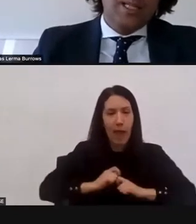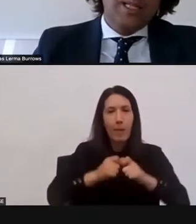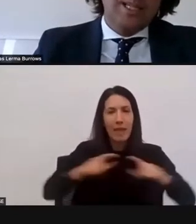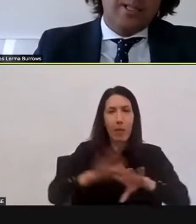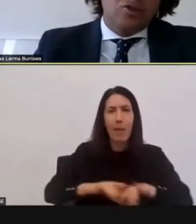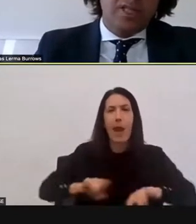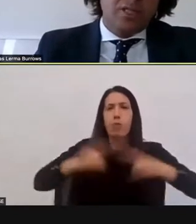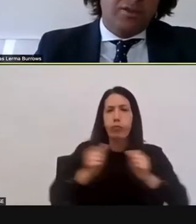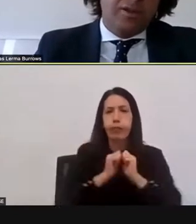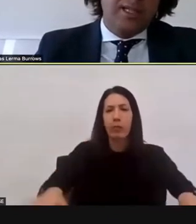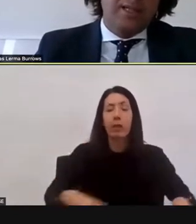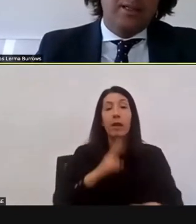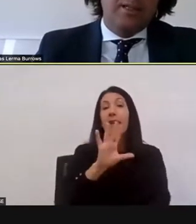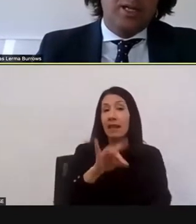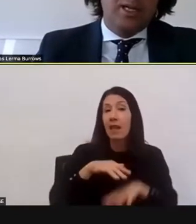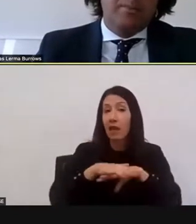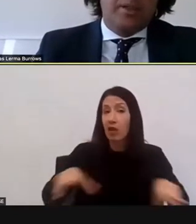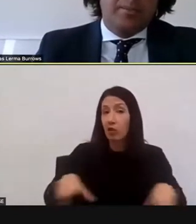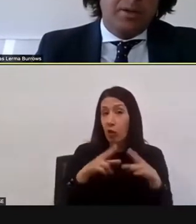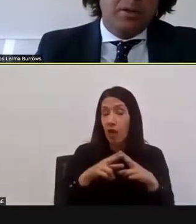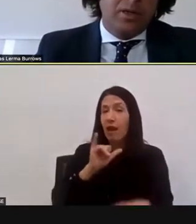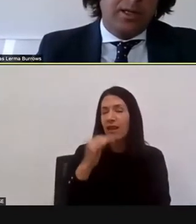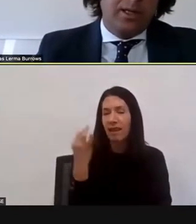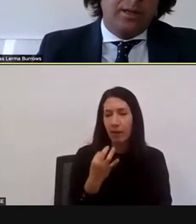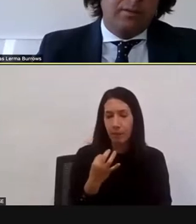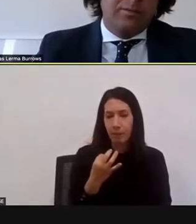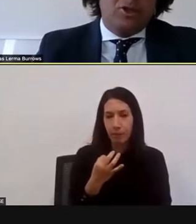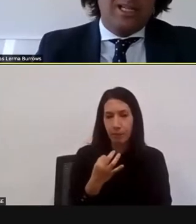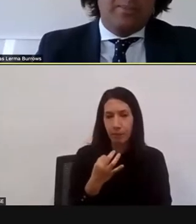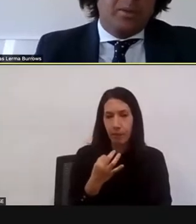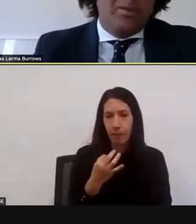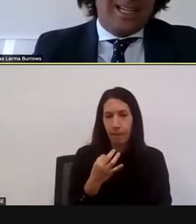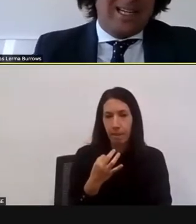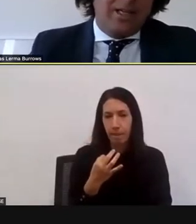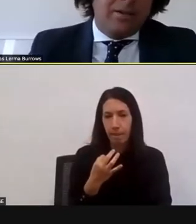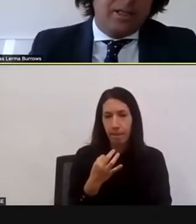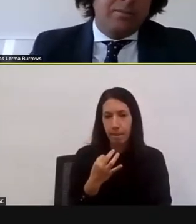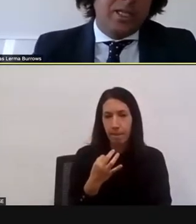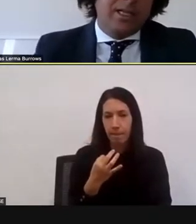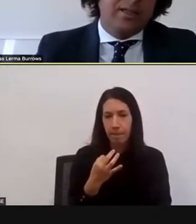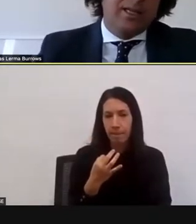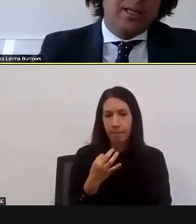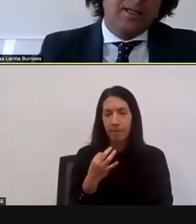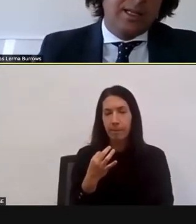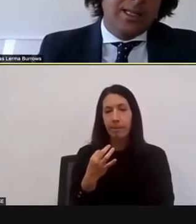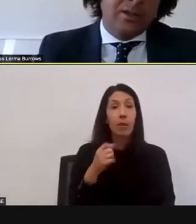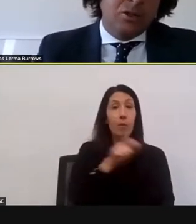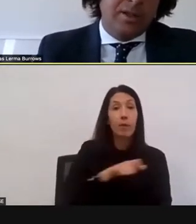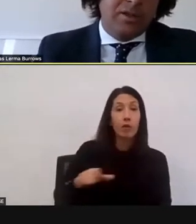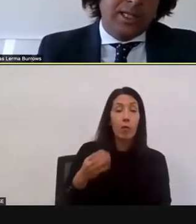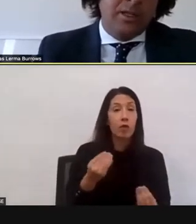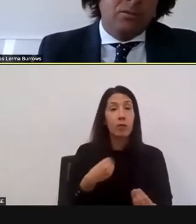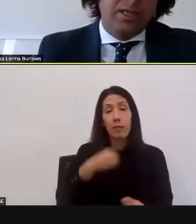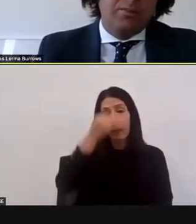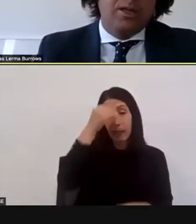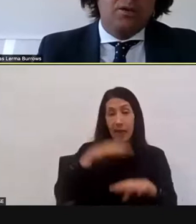Así es. Las redes sociales lo que hacen es que tienes una percepción, que no tienes la percepción de la realidad. Es decir, mucha gente se cree que detrás de la red social o detrás